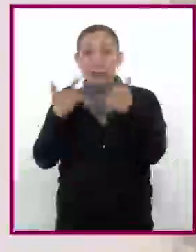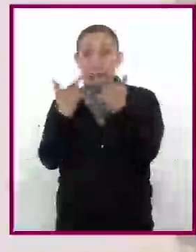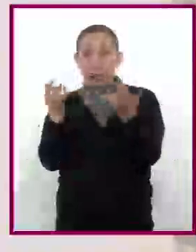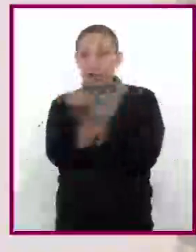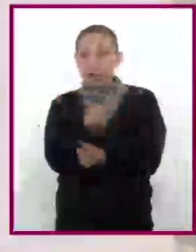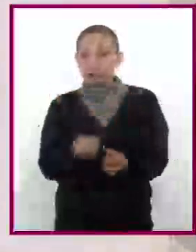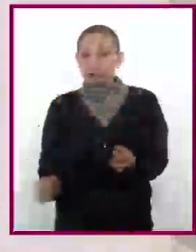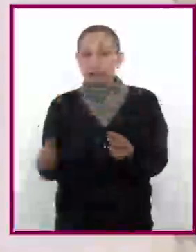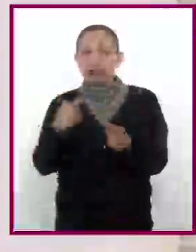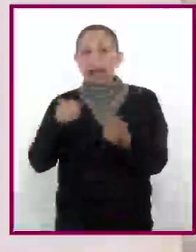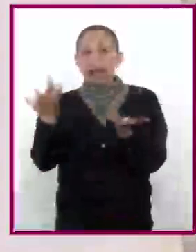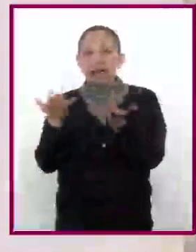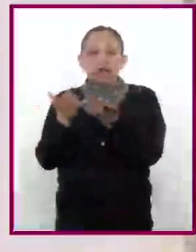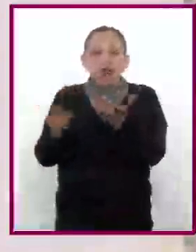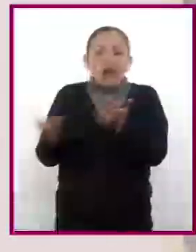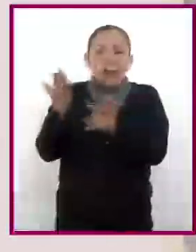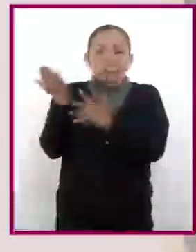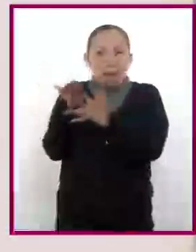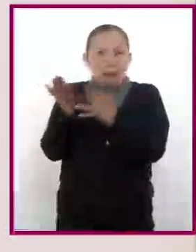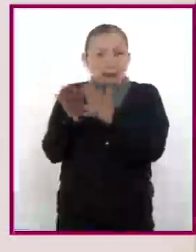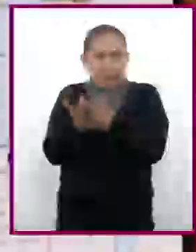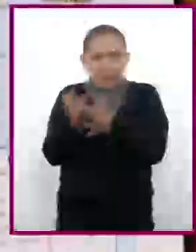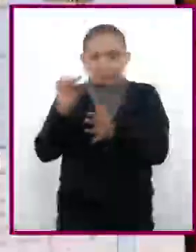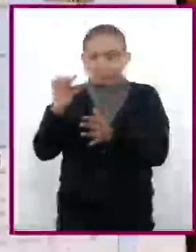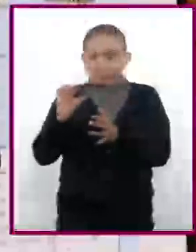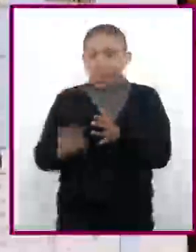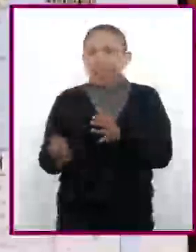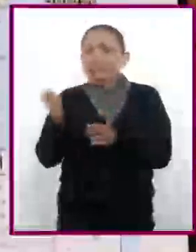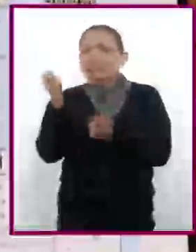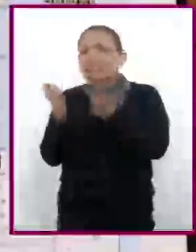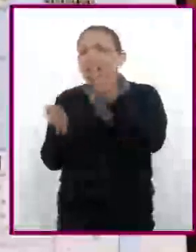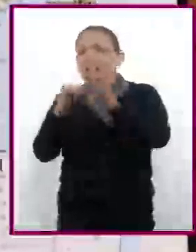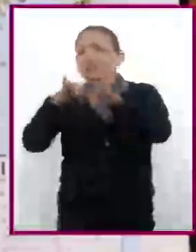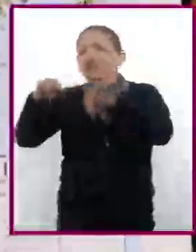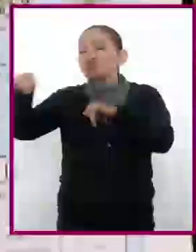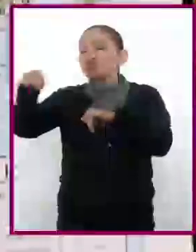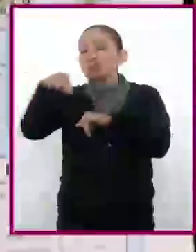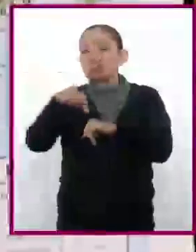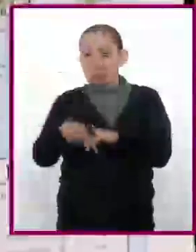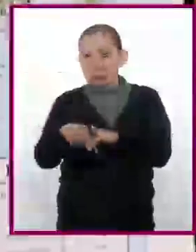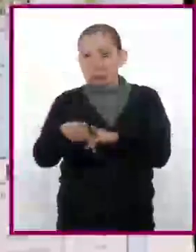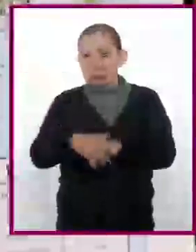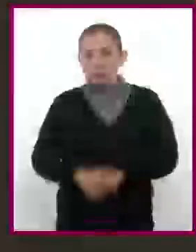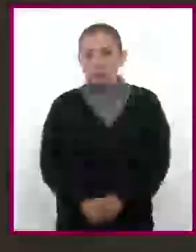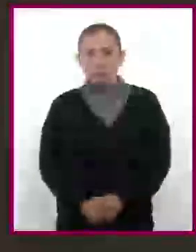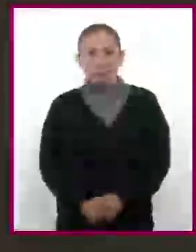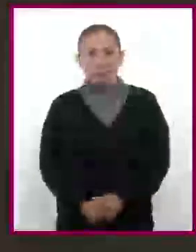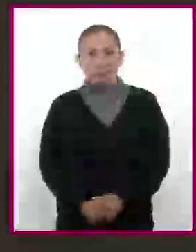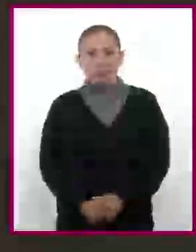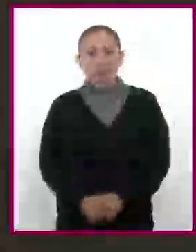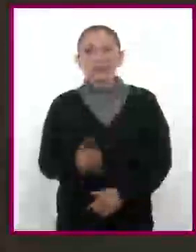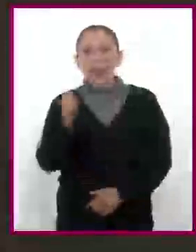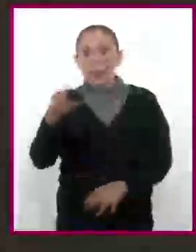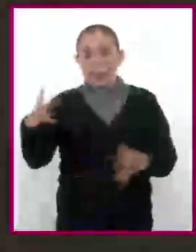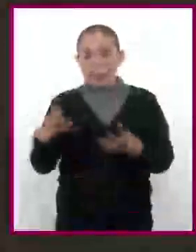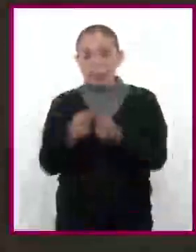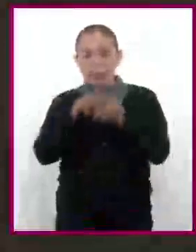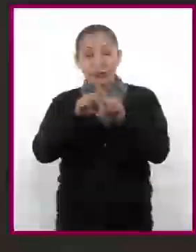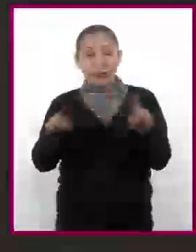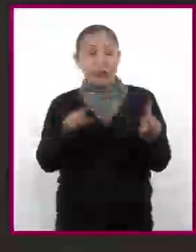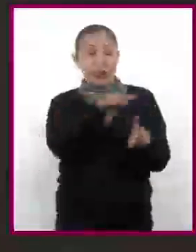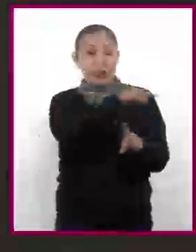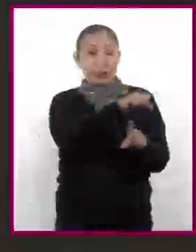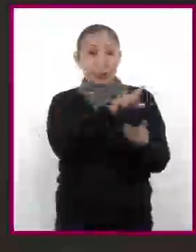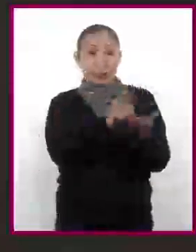destacados, acontecimientos históricos y denominaciones geográficas, lo cual los hace diferentes a